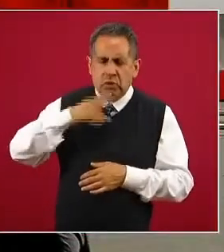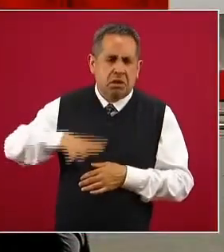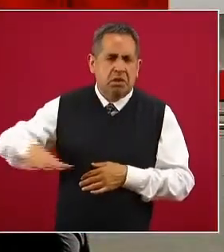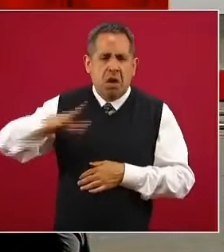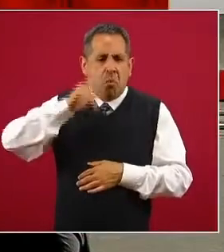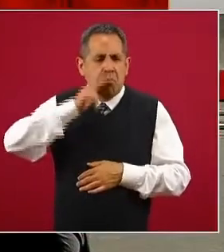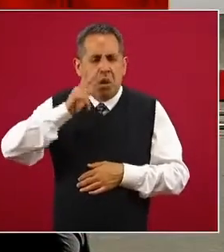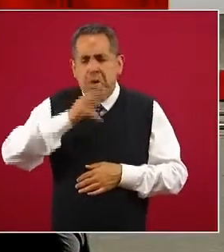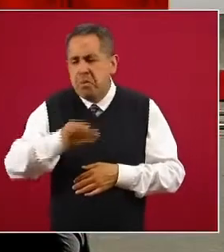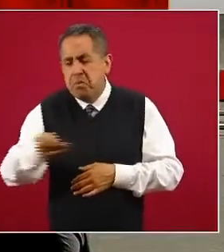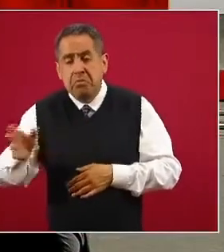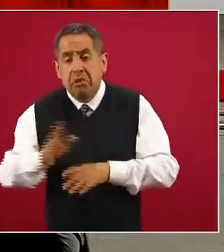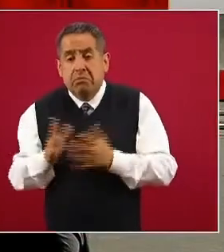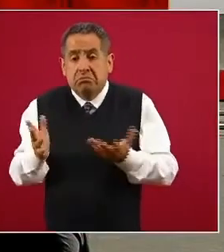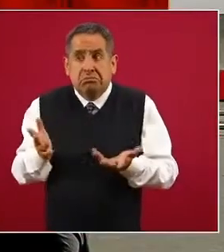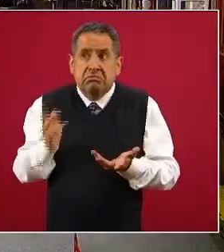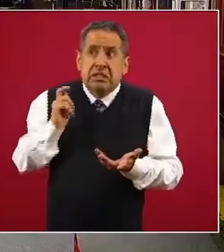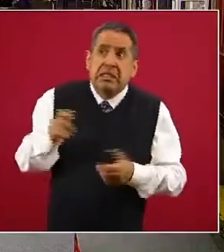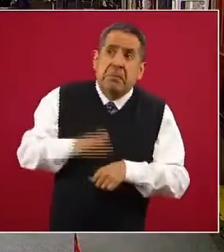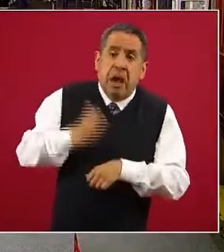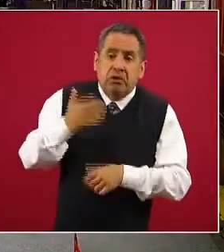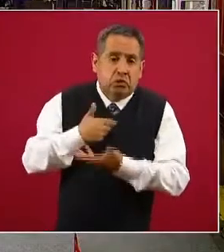ensayos clínicos. Nada más.